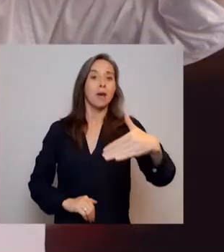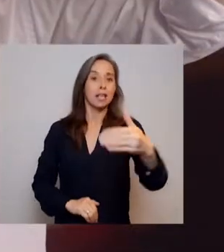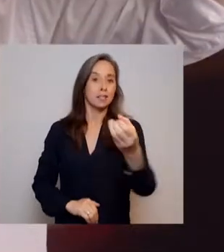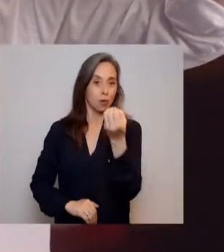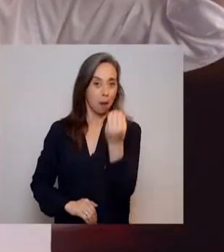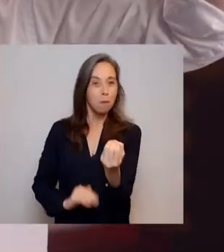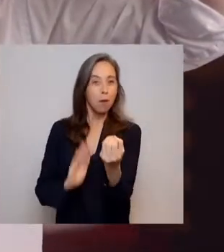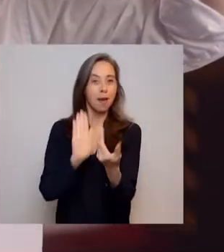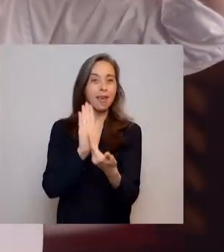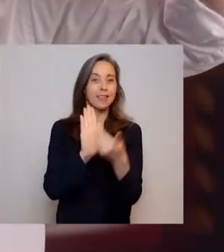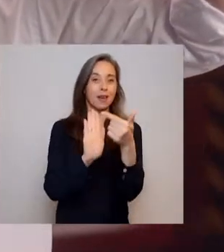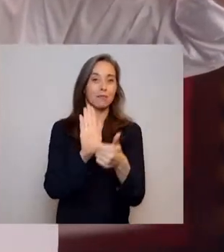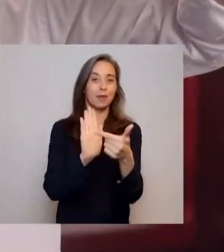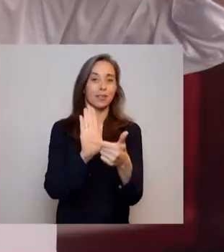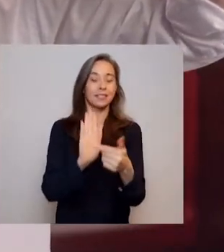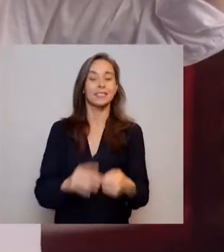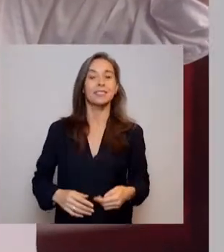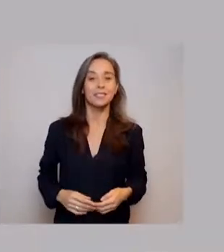política